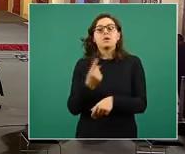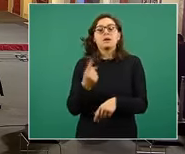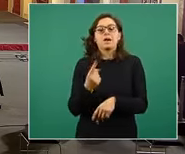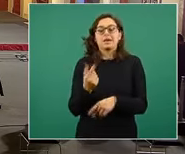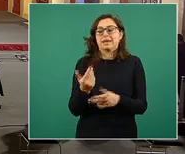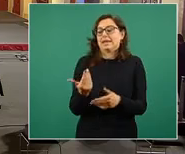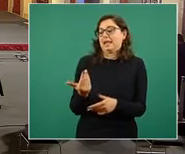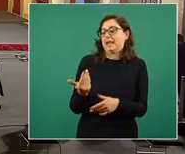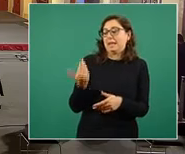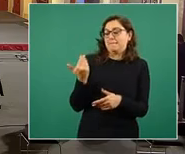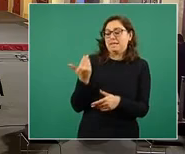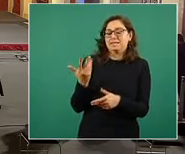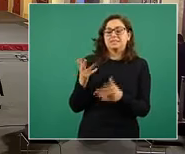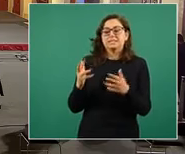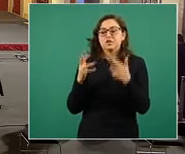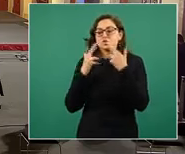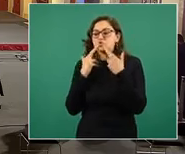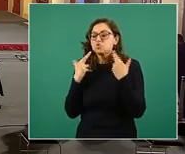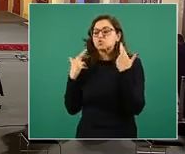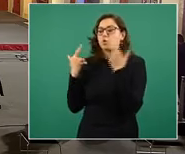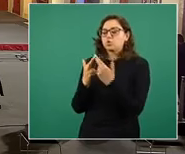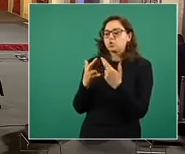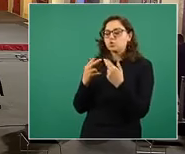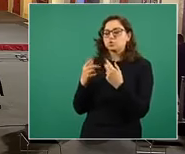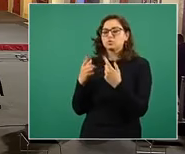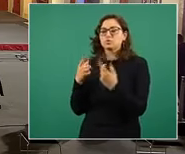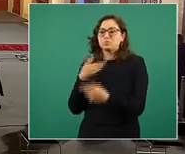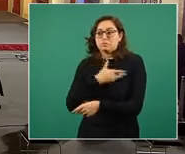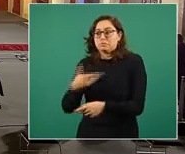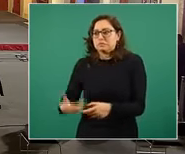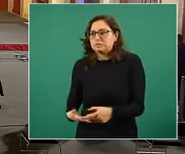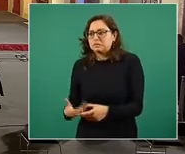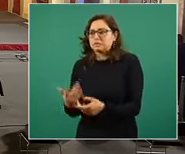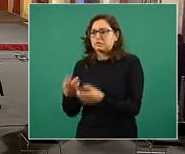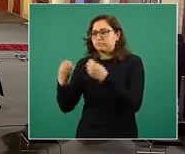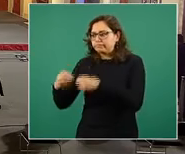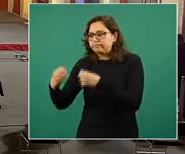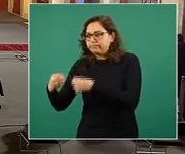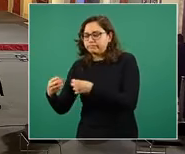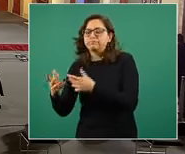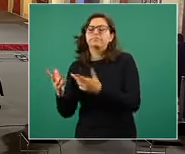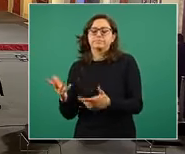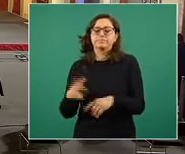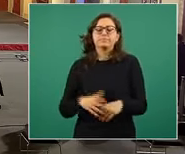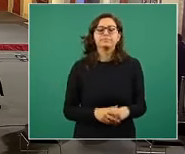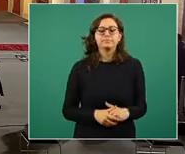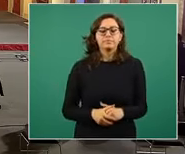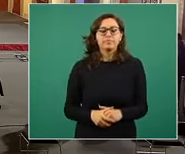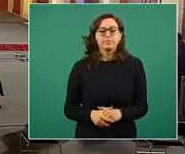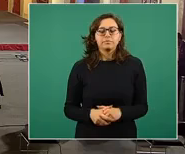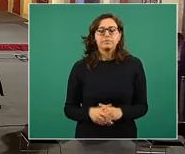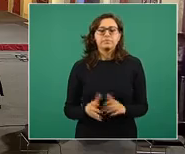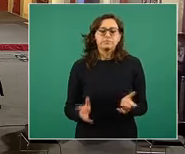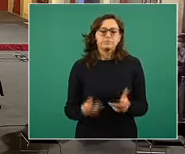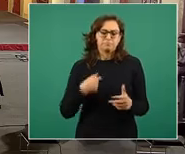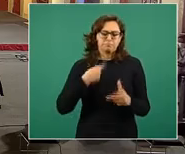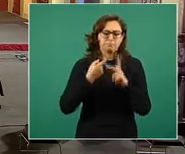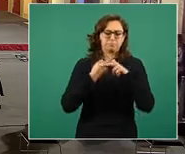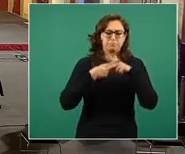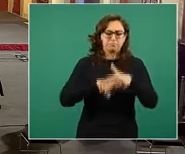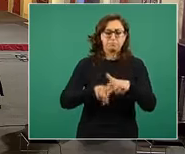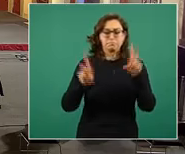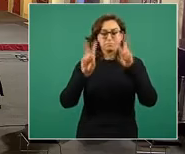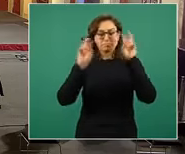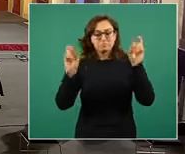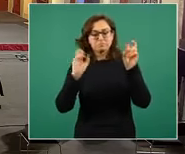de una reunión intersectorial con el señor presidente. Vamos entonces a iniciar con